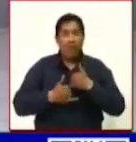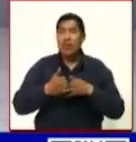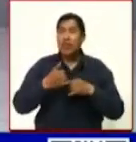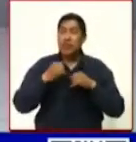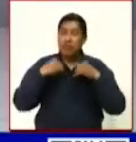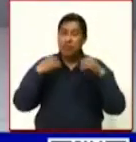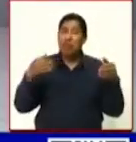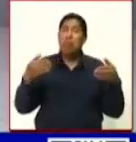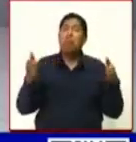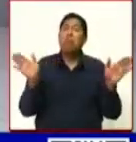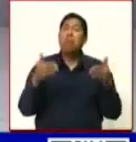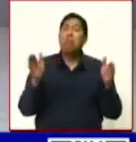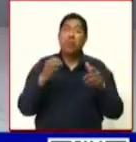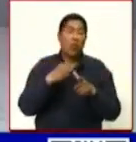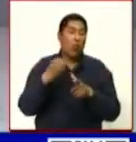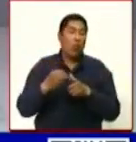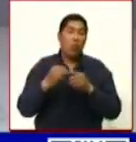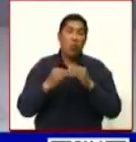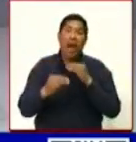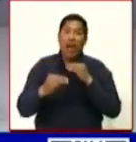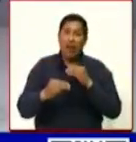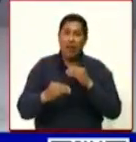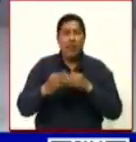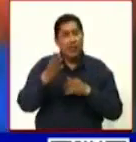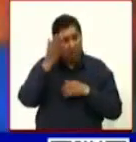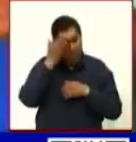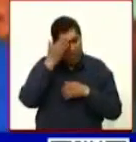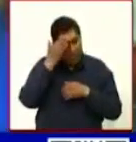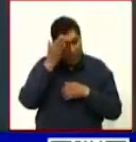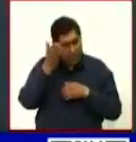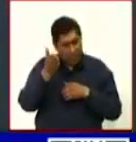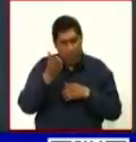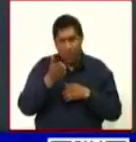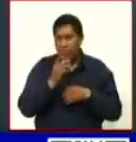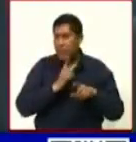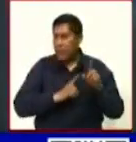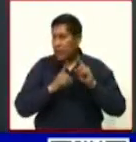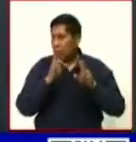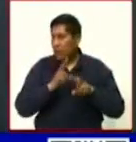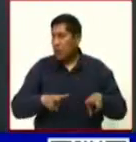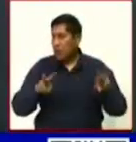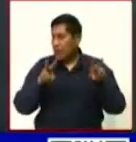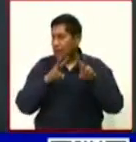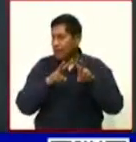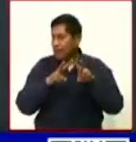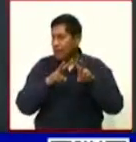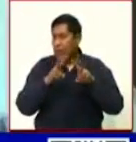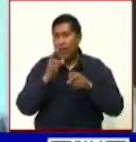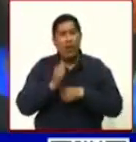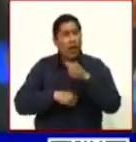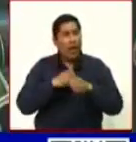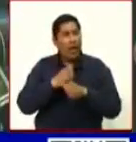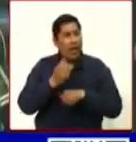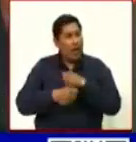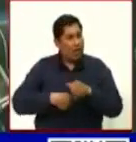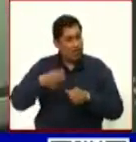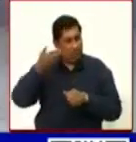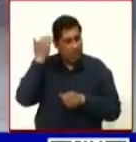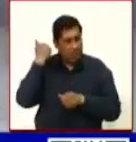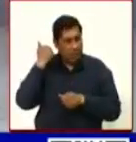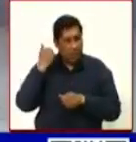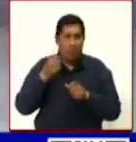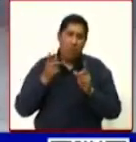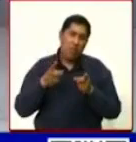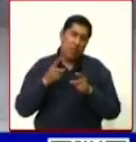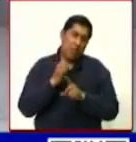el micro y y debe ser Yo creo que hay algo que es valioso años atrás no creo que